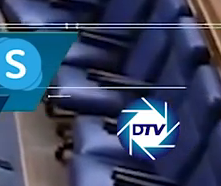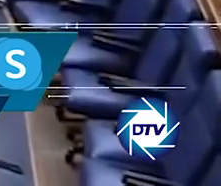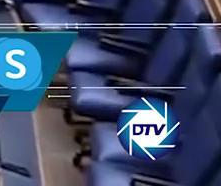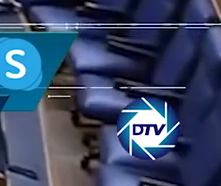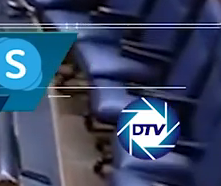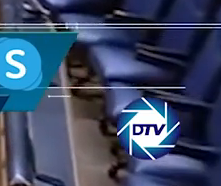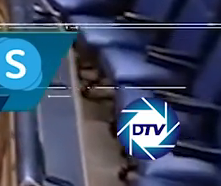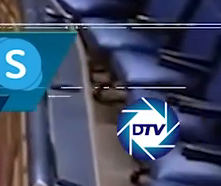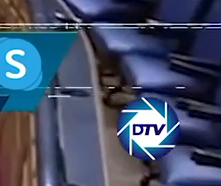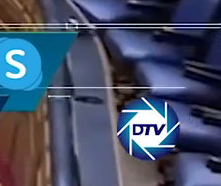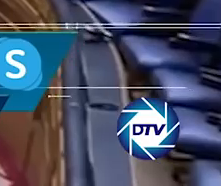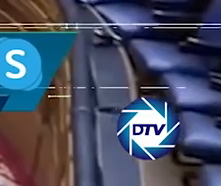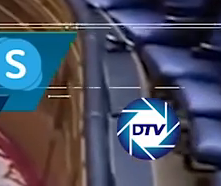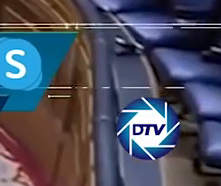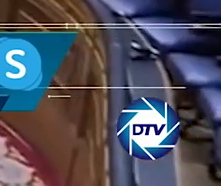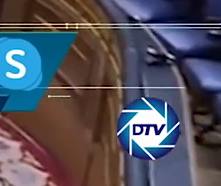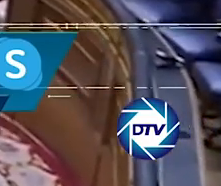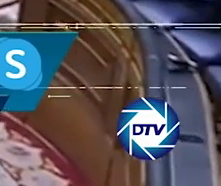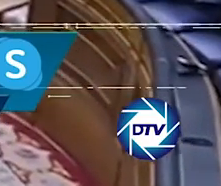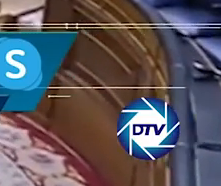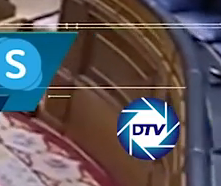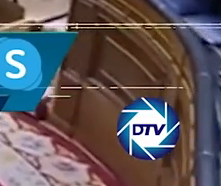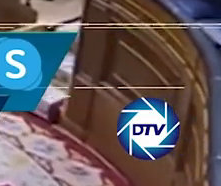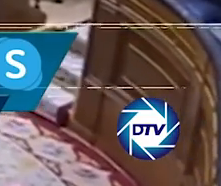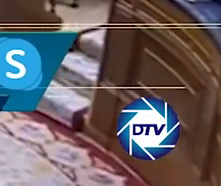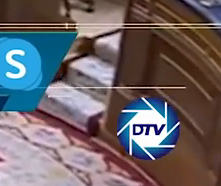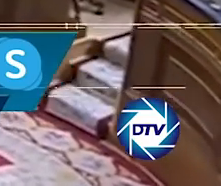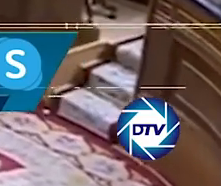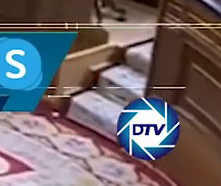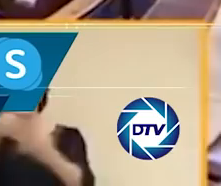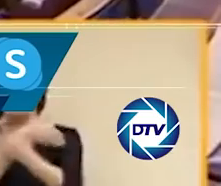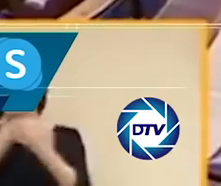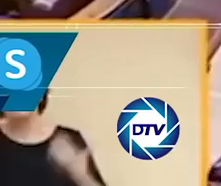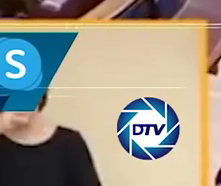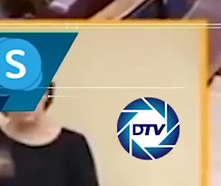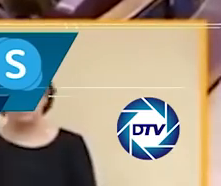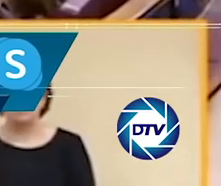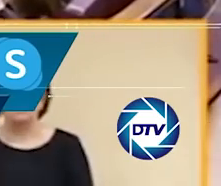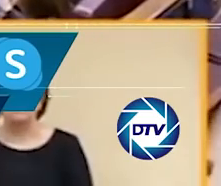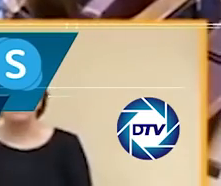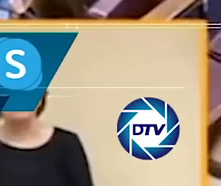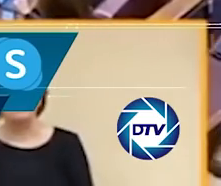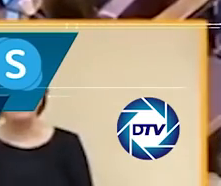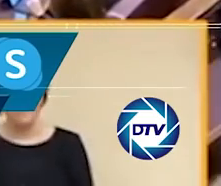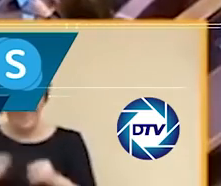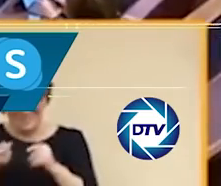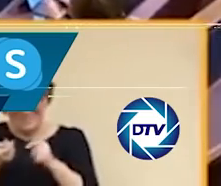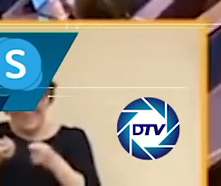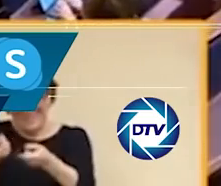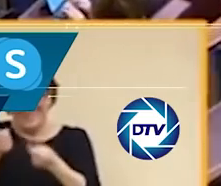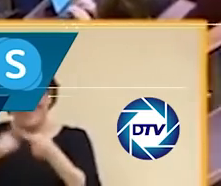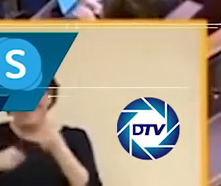mercado del gas? Rusia. ¿Quién tiene el control del mercado de uranio, si se le puede llamar control? Canadá, Australia y Estados Unidos.